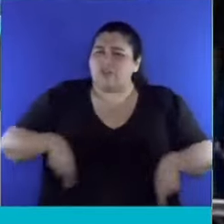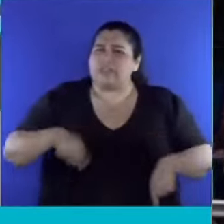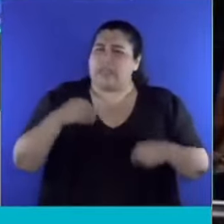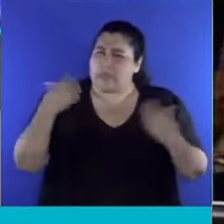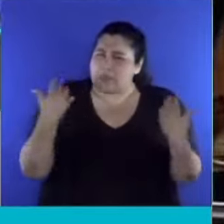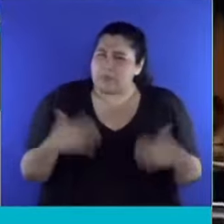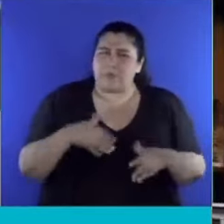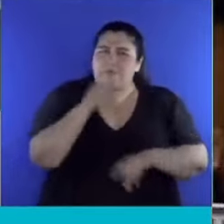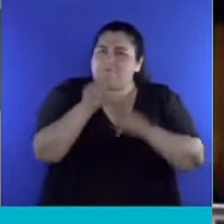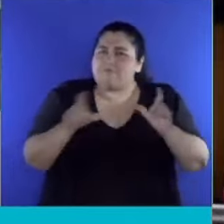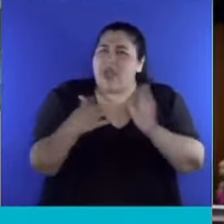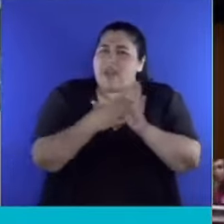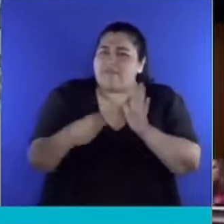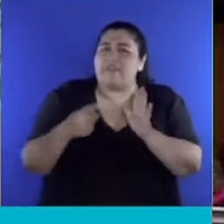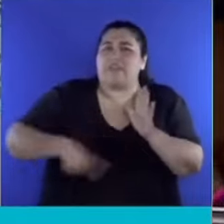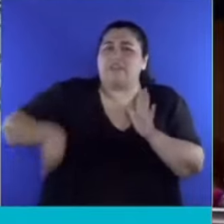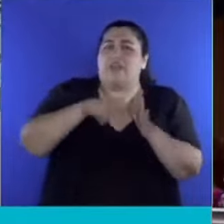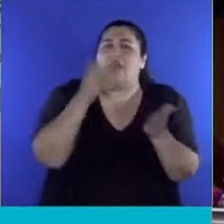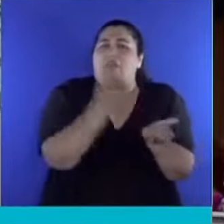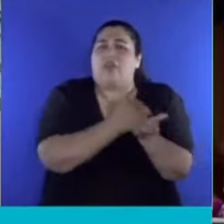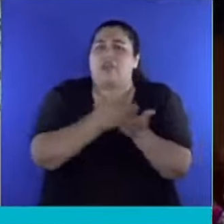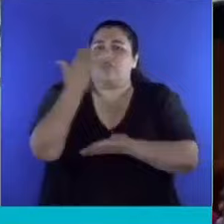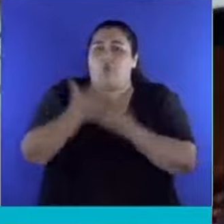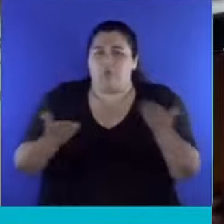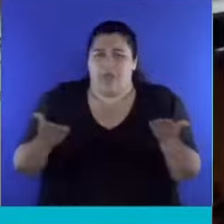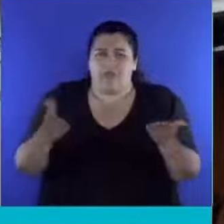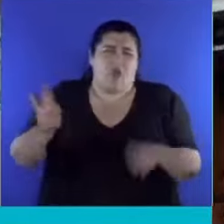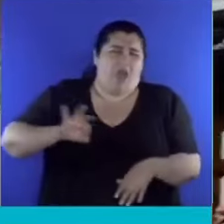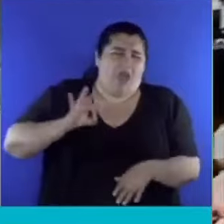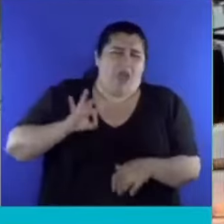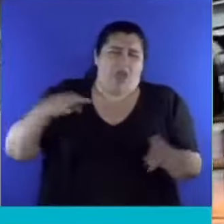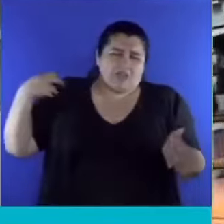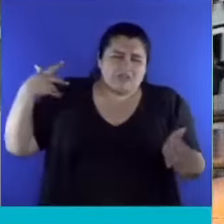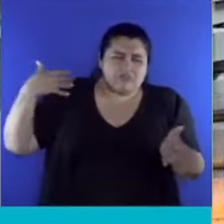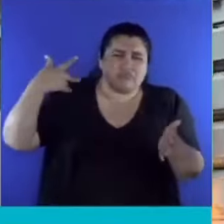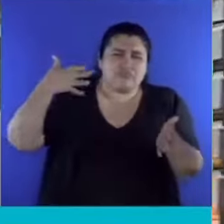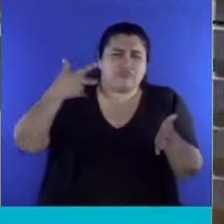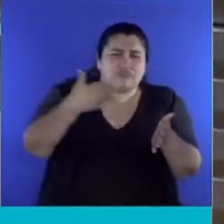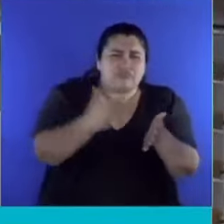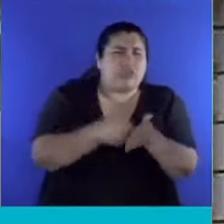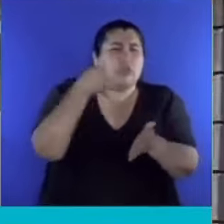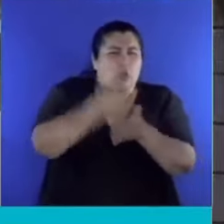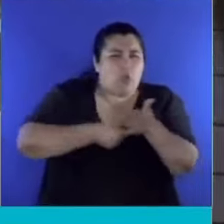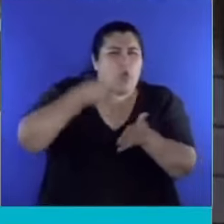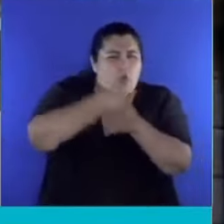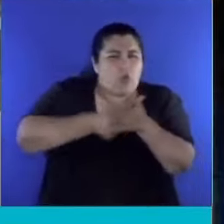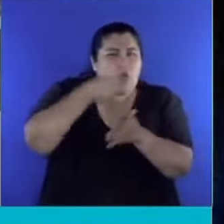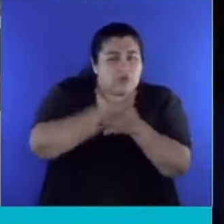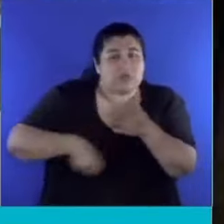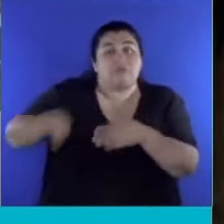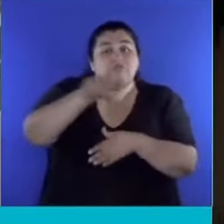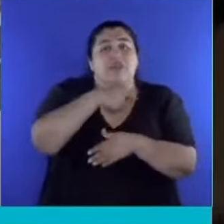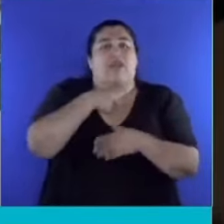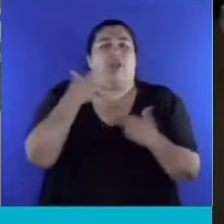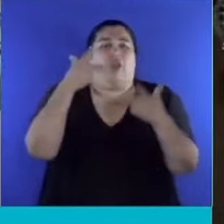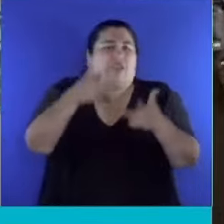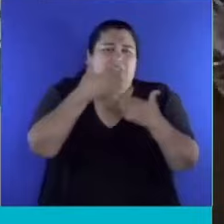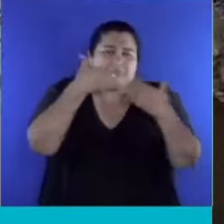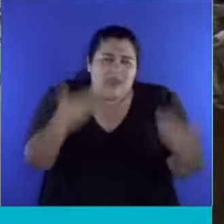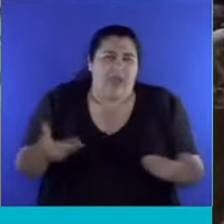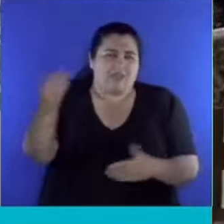referentes de los Derechos Humanos que durante todos estos años han continuado esta pelea y a quienes le quiero decir que son los